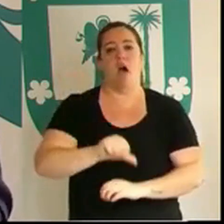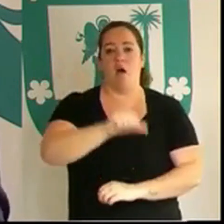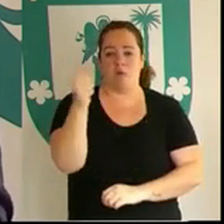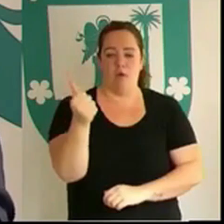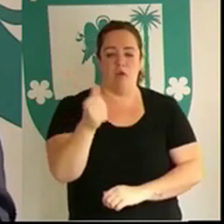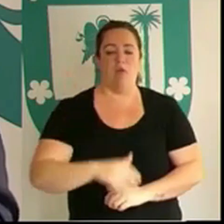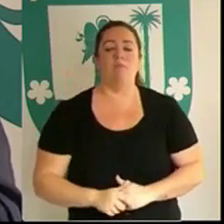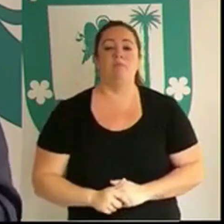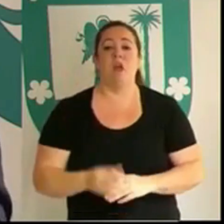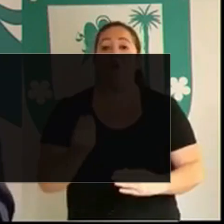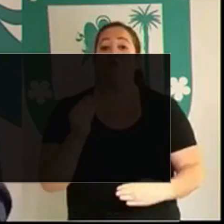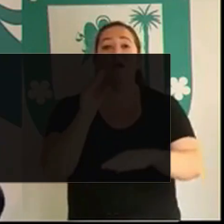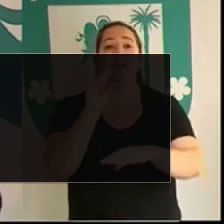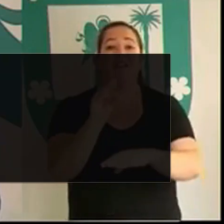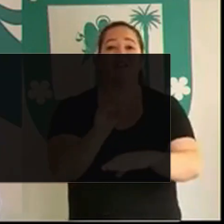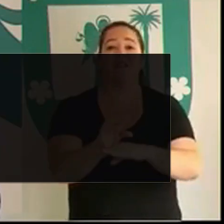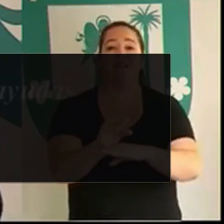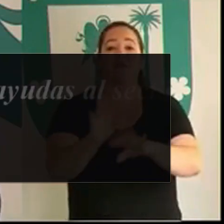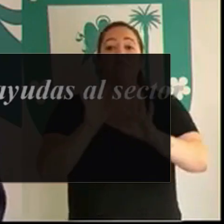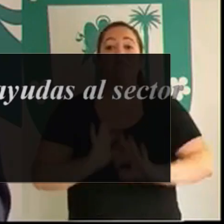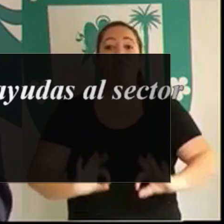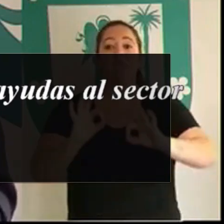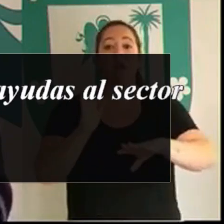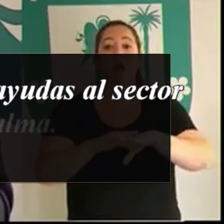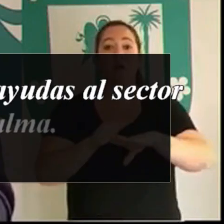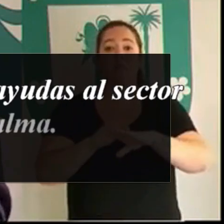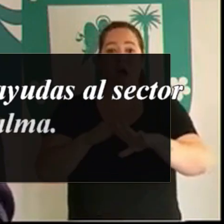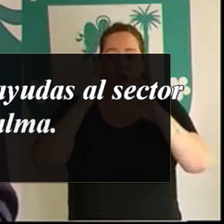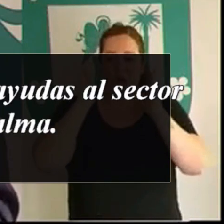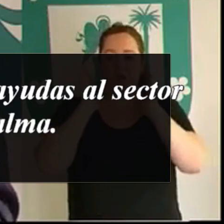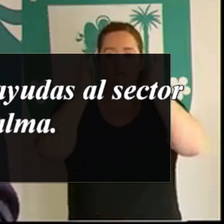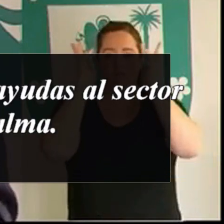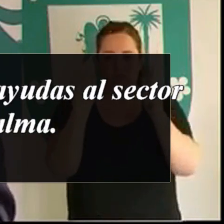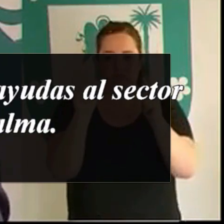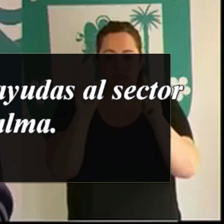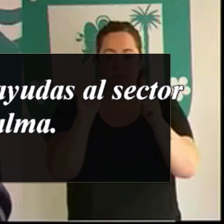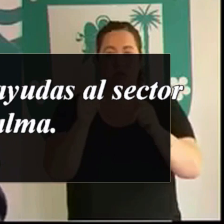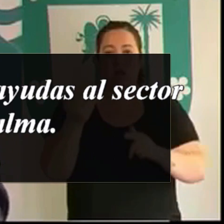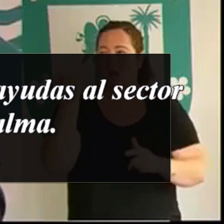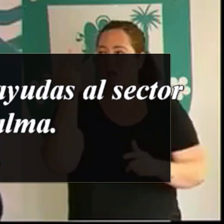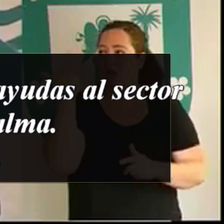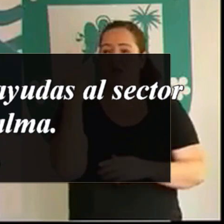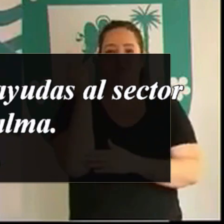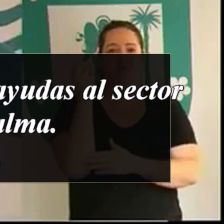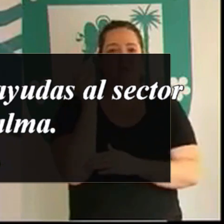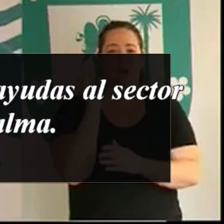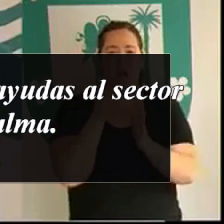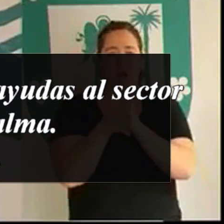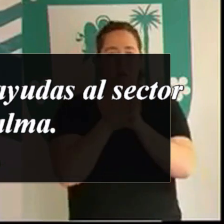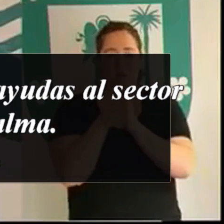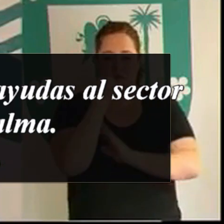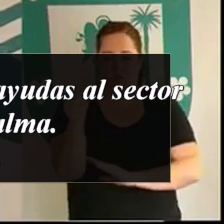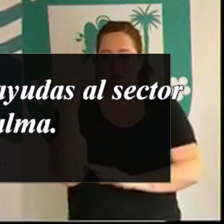es una subvención extraordinaria para caprino y ovino, que explicábamos en la intervención anterior, la semana